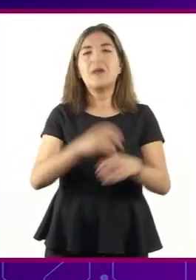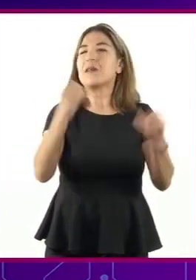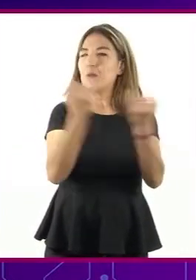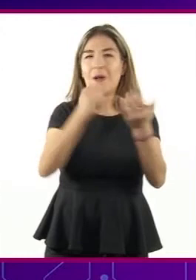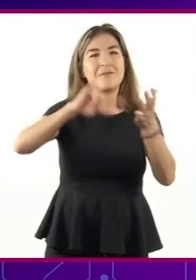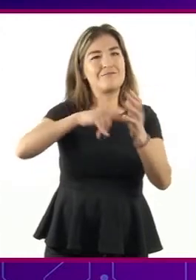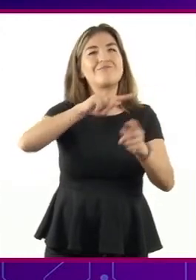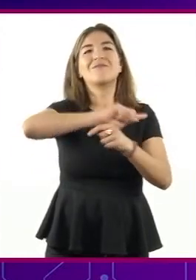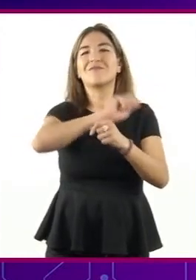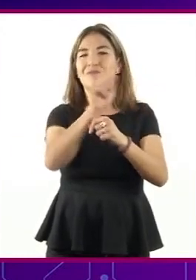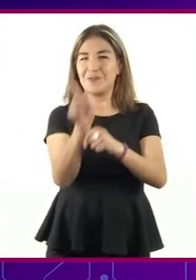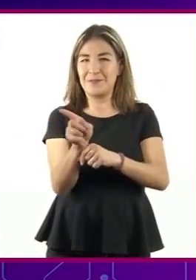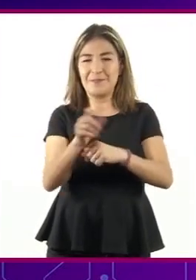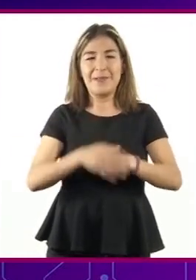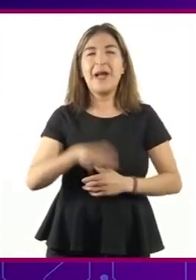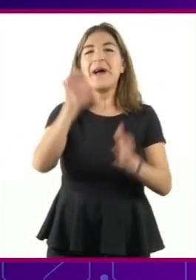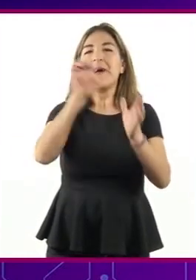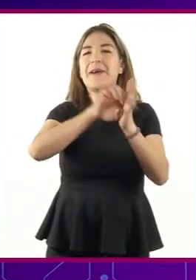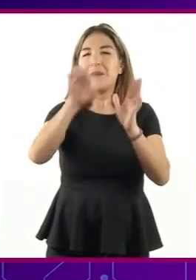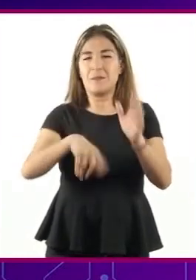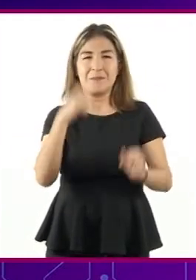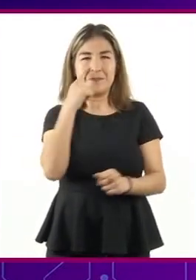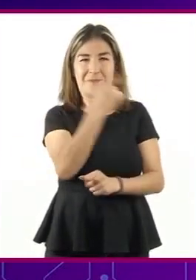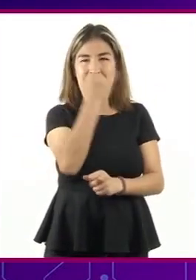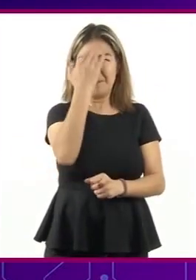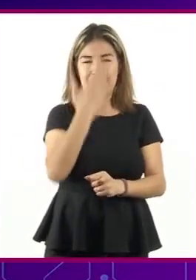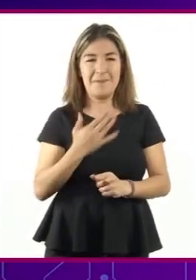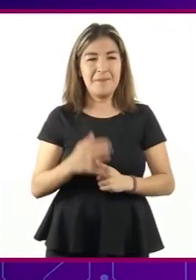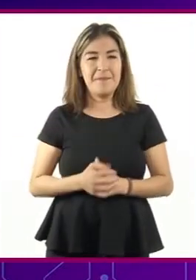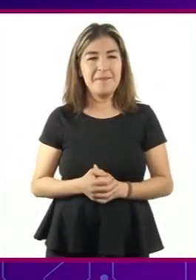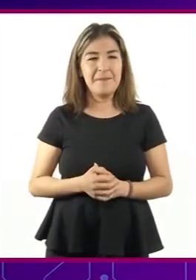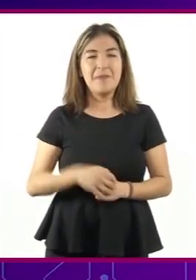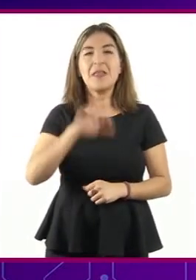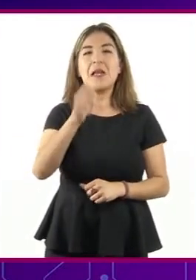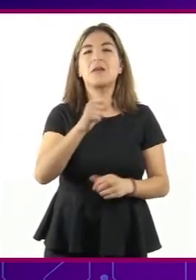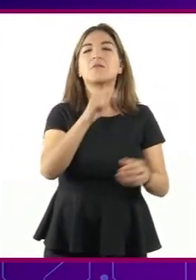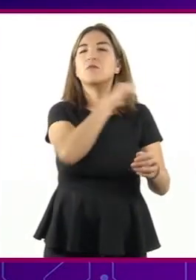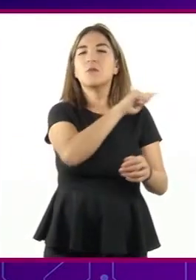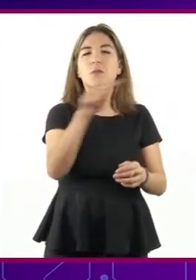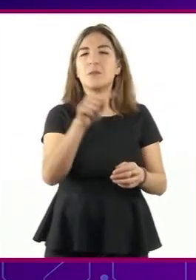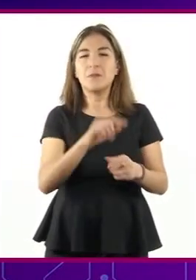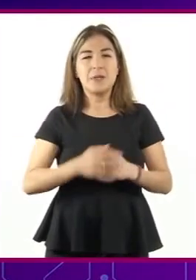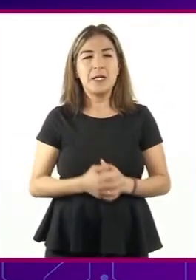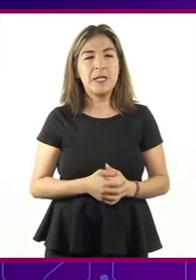reloj. Por ejemplo, en la imagen podemos observar que tenemos una lectura de